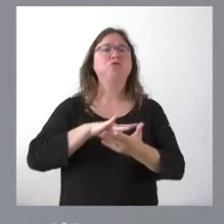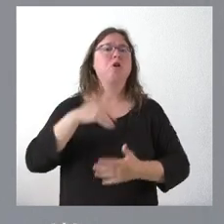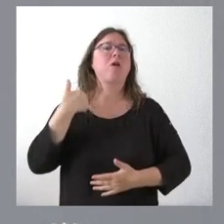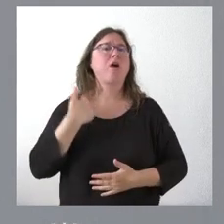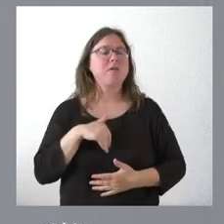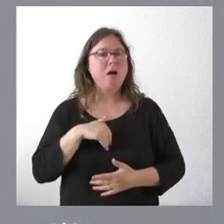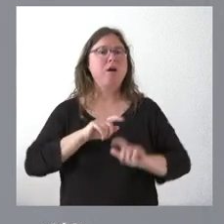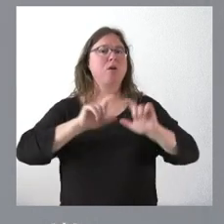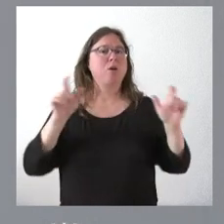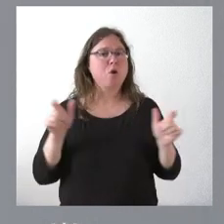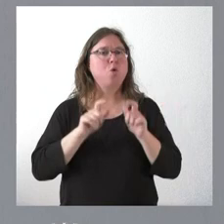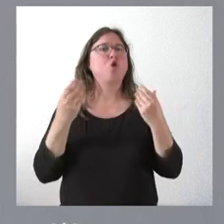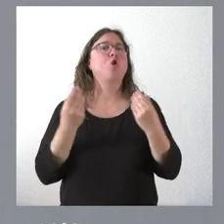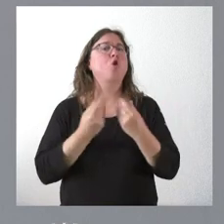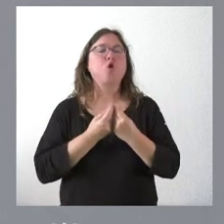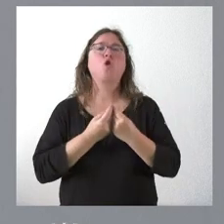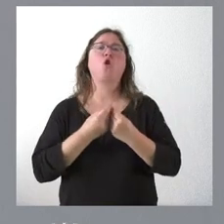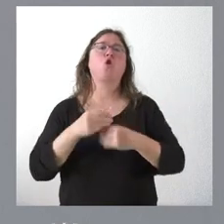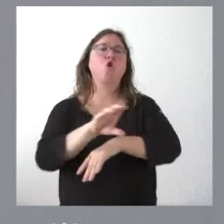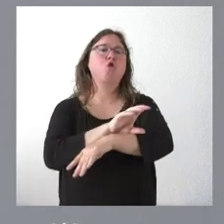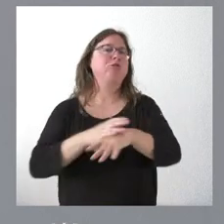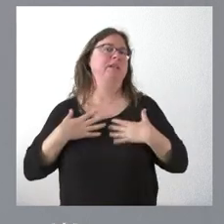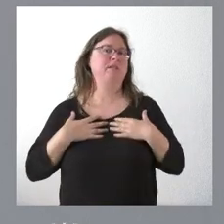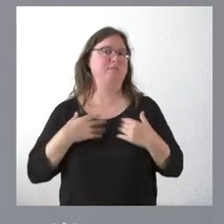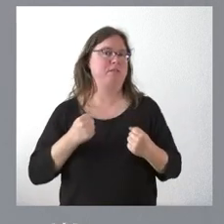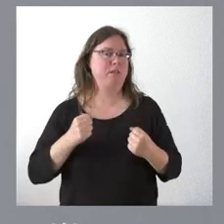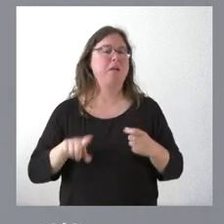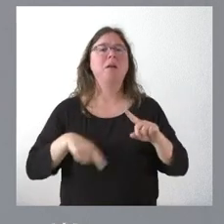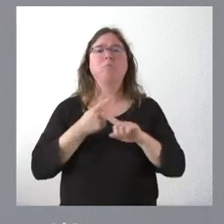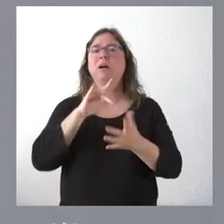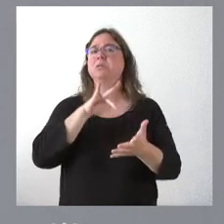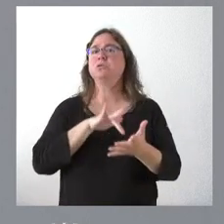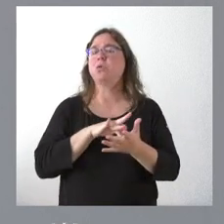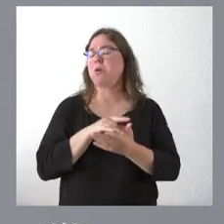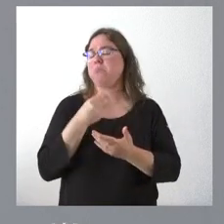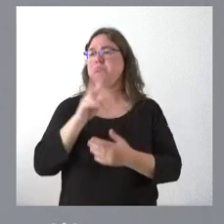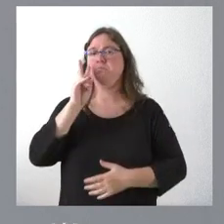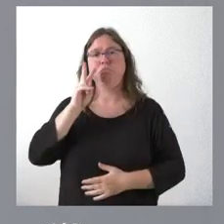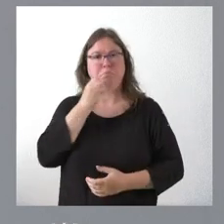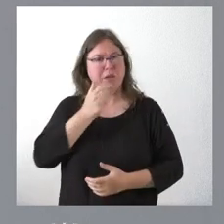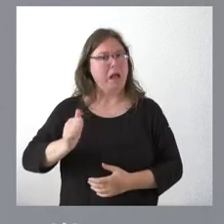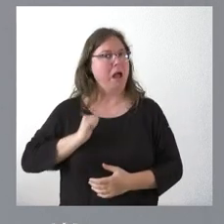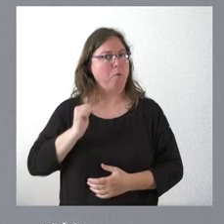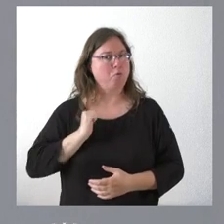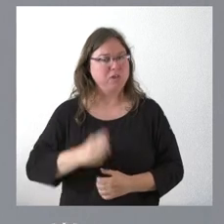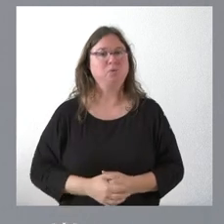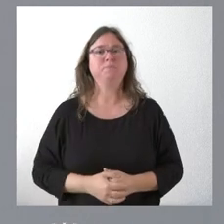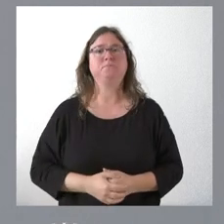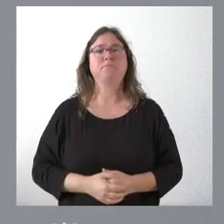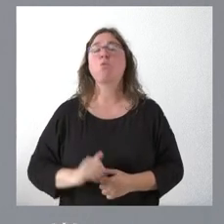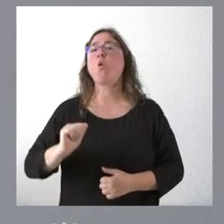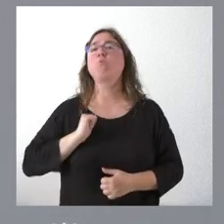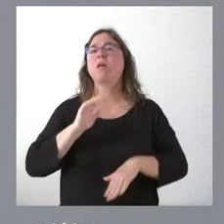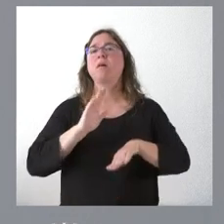reuniones con la Consejería de Sanidad de Castilla-La Mancha y que hemos encontrado una muy buena receptividad y desde aquí aprovecho la oportunidad